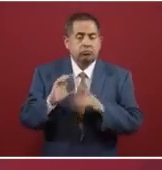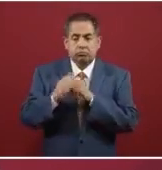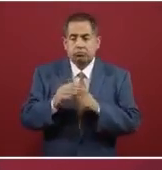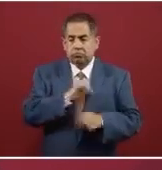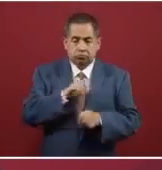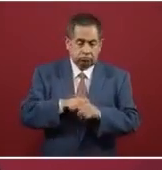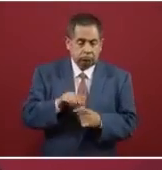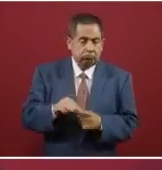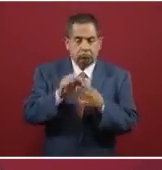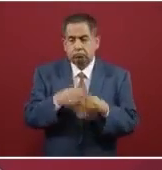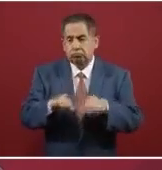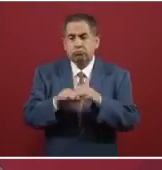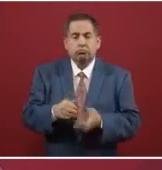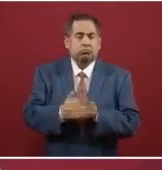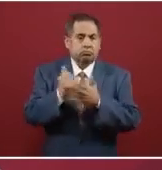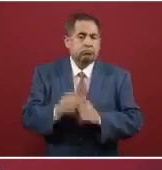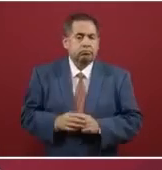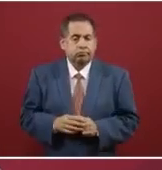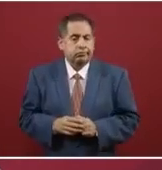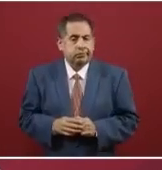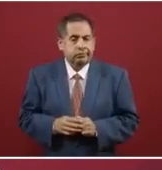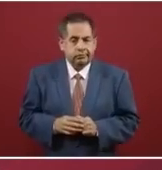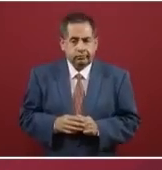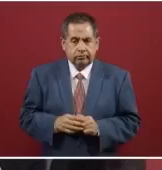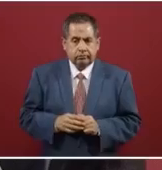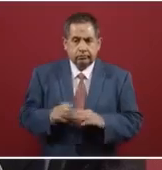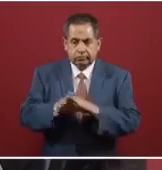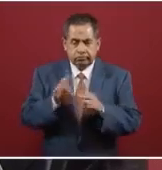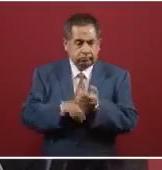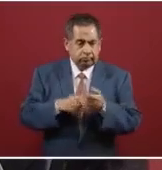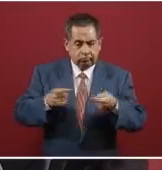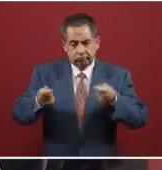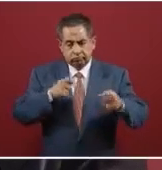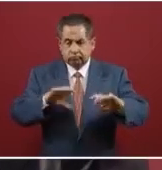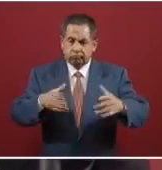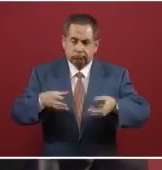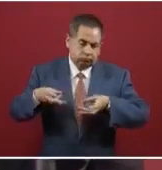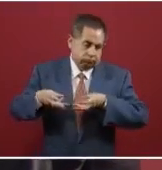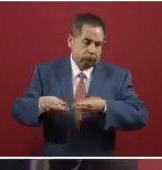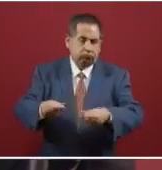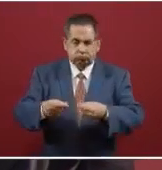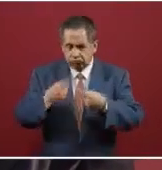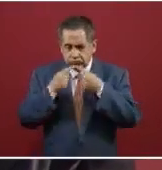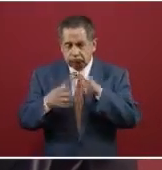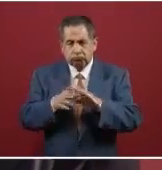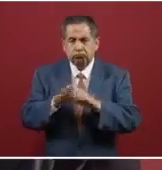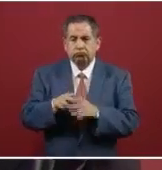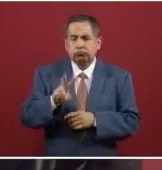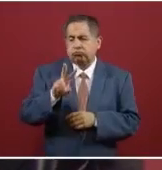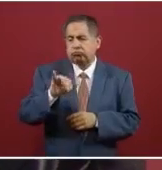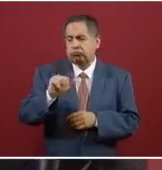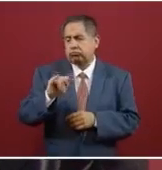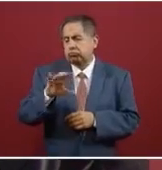lo amerite. Vamos a controlar todo el gasto en